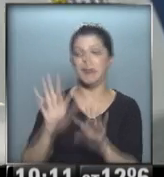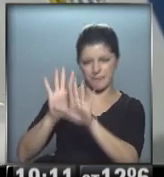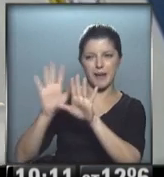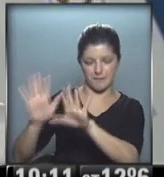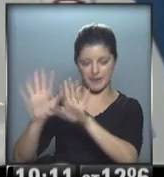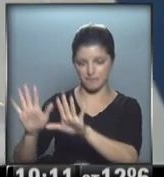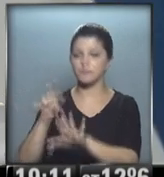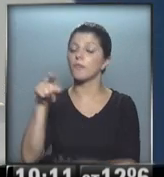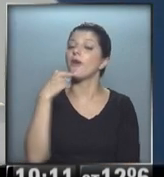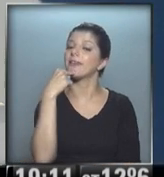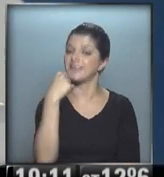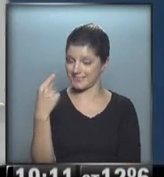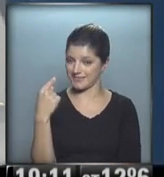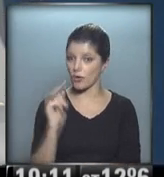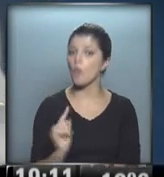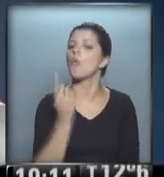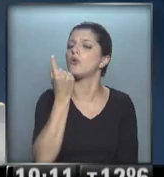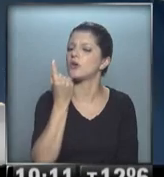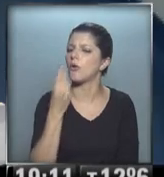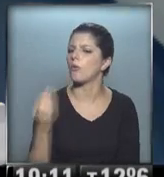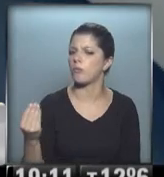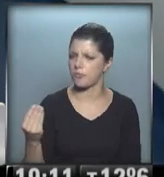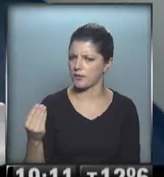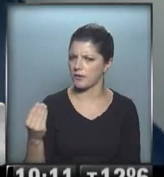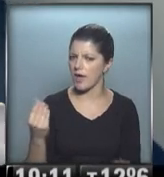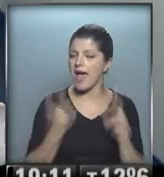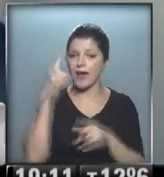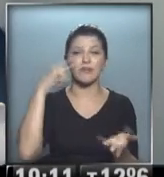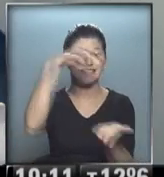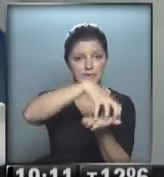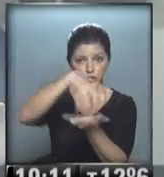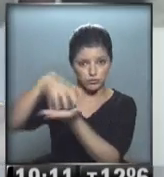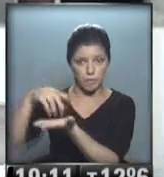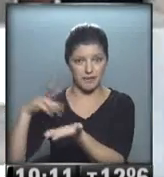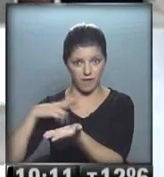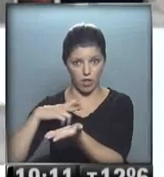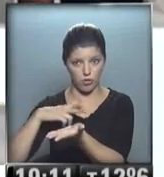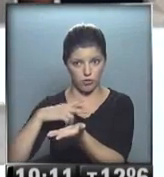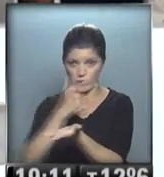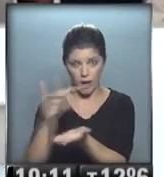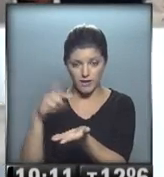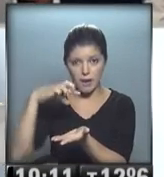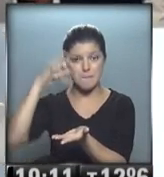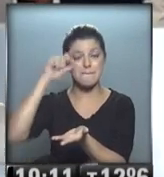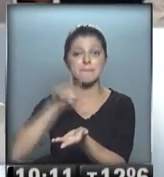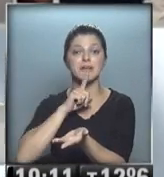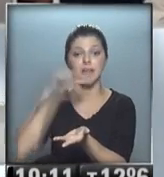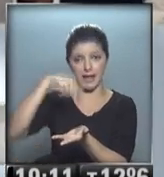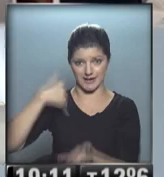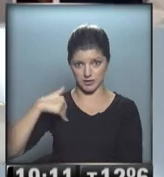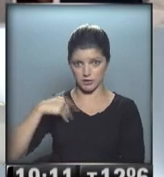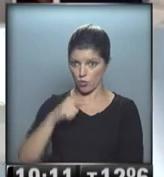Sí, cuando decís es único, ¿en algún instituto privado tienen PET acá en la